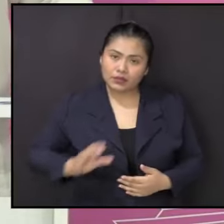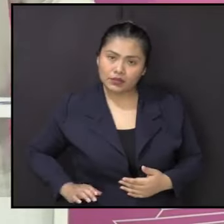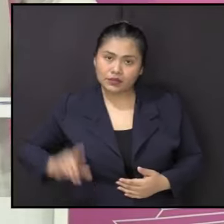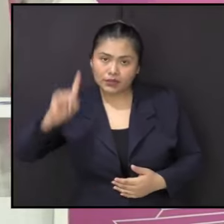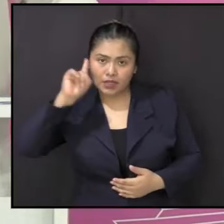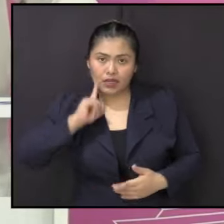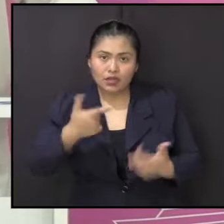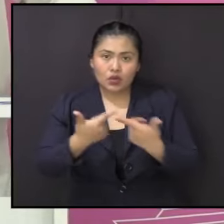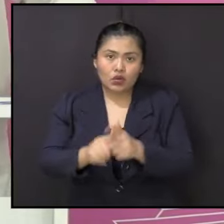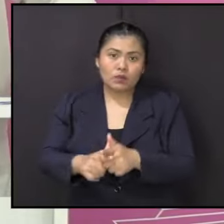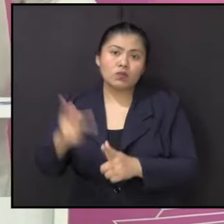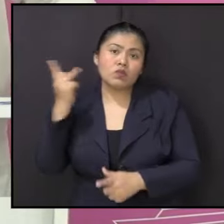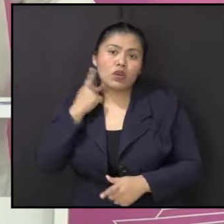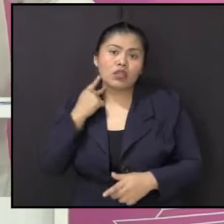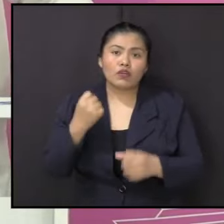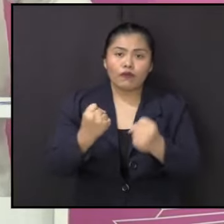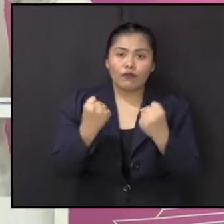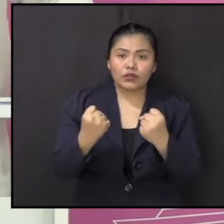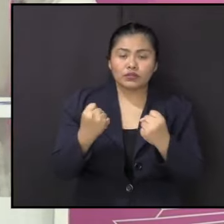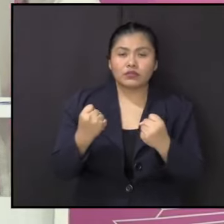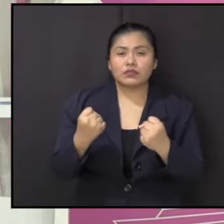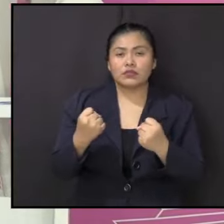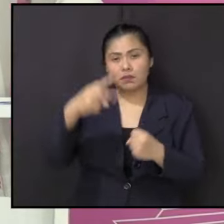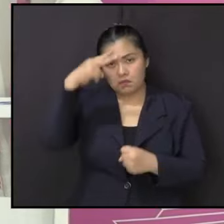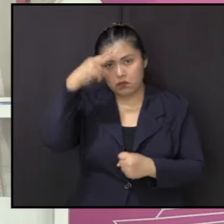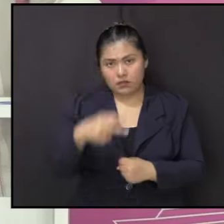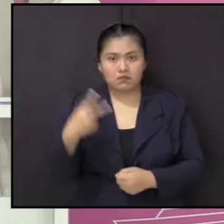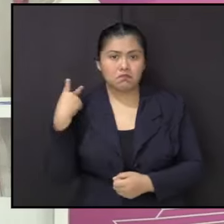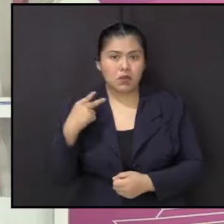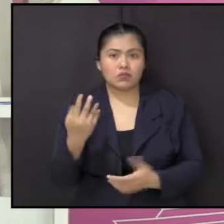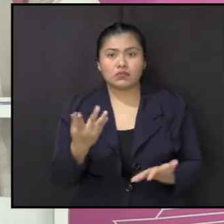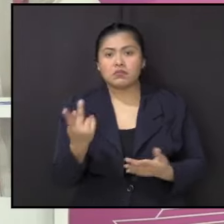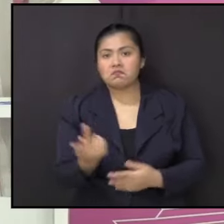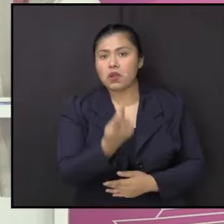por México, Veracruz, Yara Teresa Villalpando. La pregunta es,